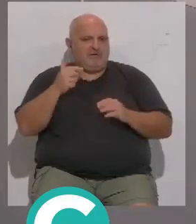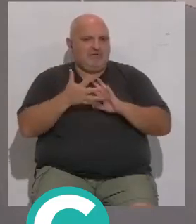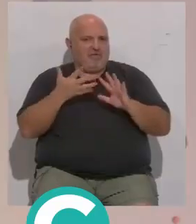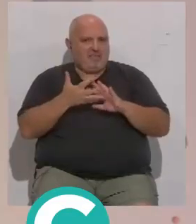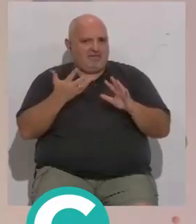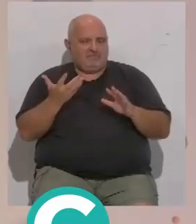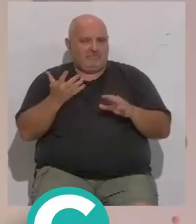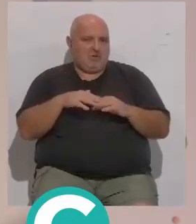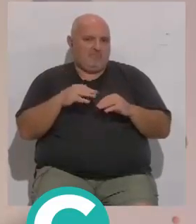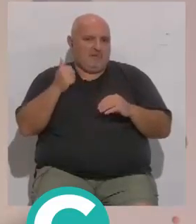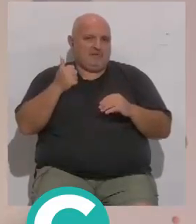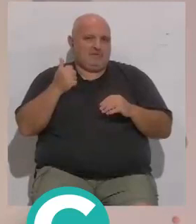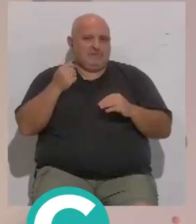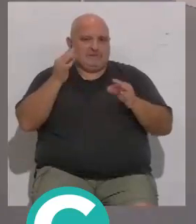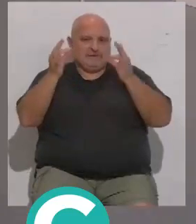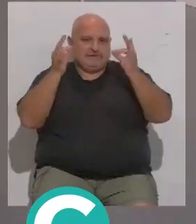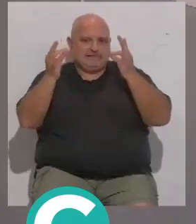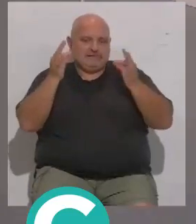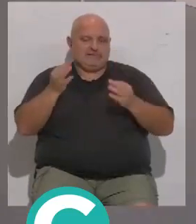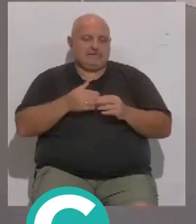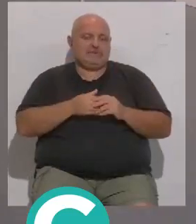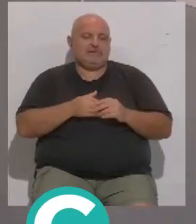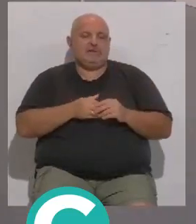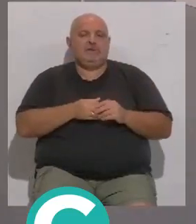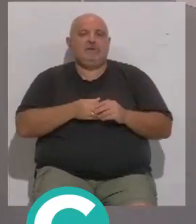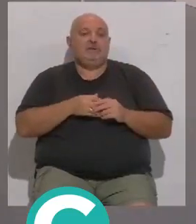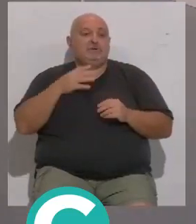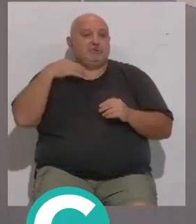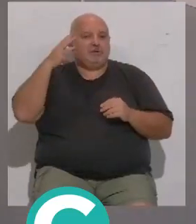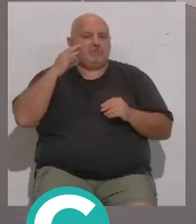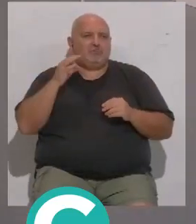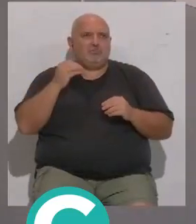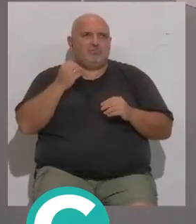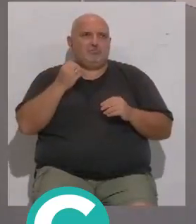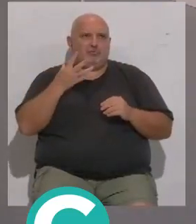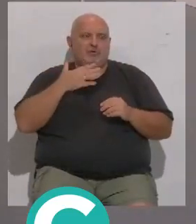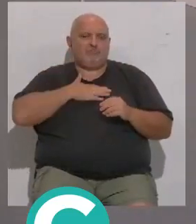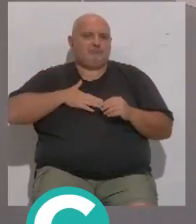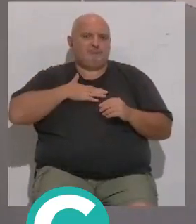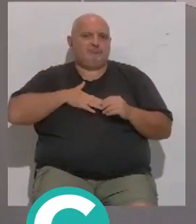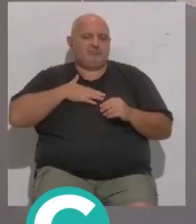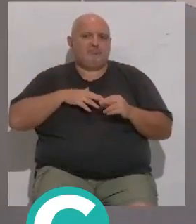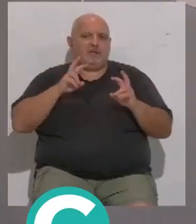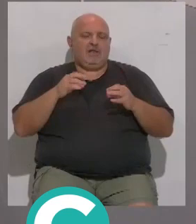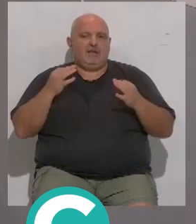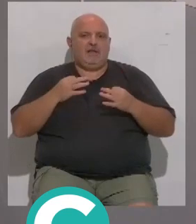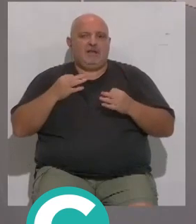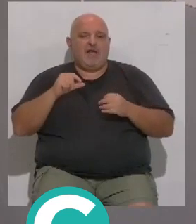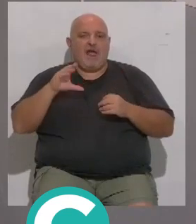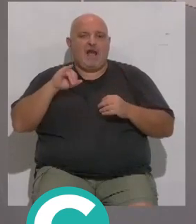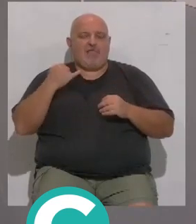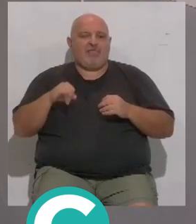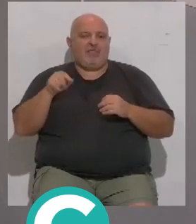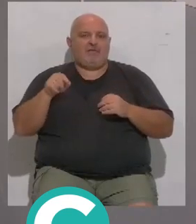velocidad, porque tenés más precisión, con lo cual creo que ha sido muy, muy satisfactorio que Rubén